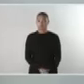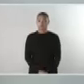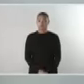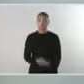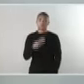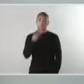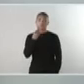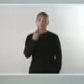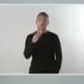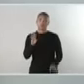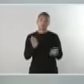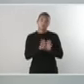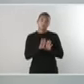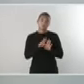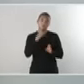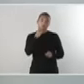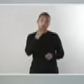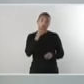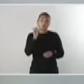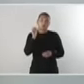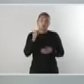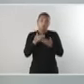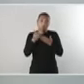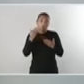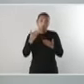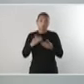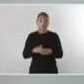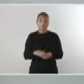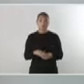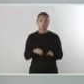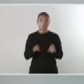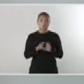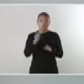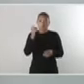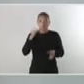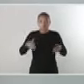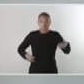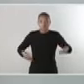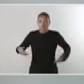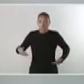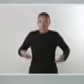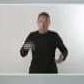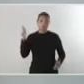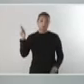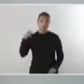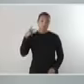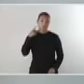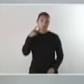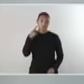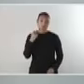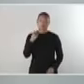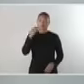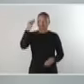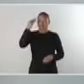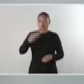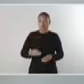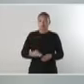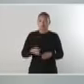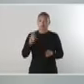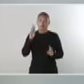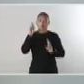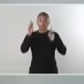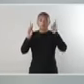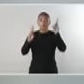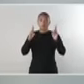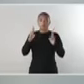y bien como lo dije hace un momento aunque se moleste la clase política se les acabarán sus viajes